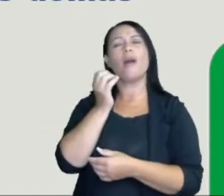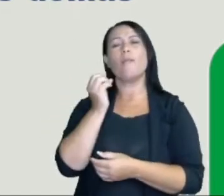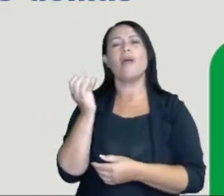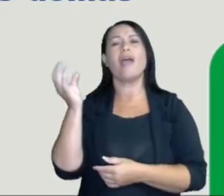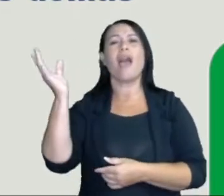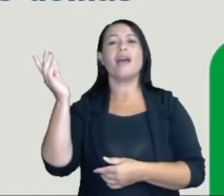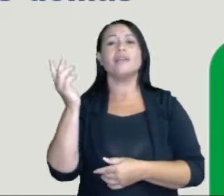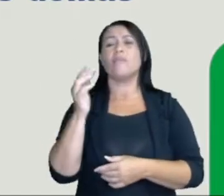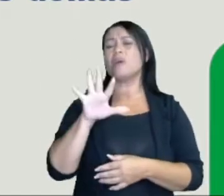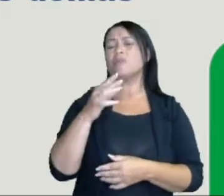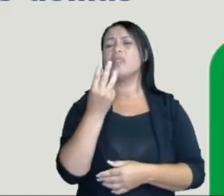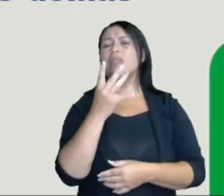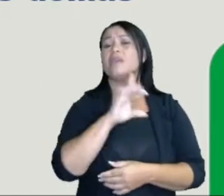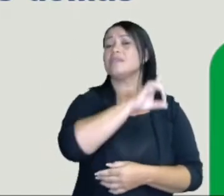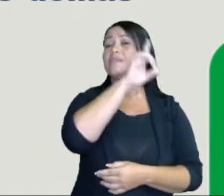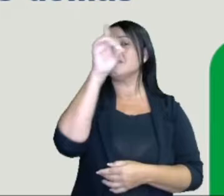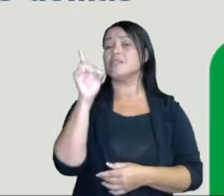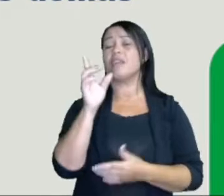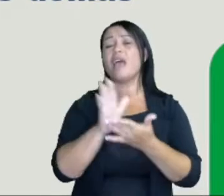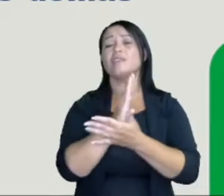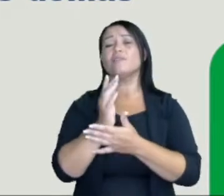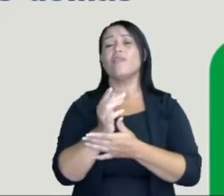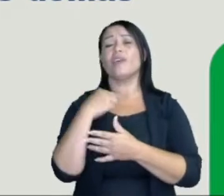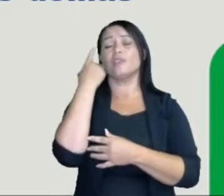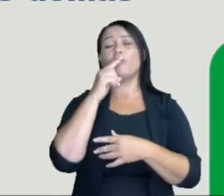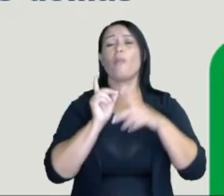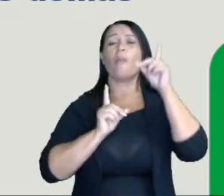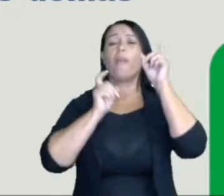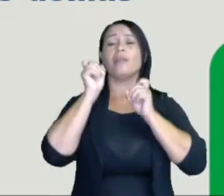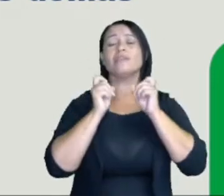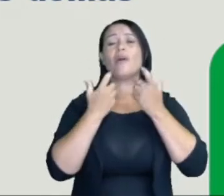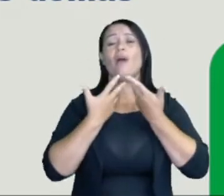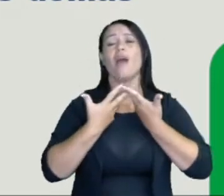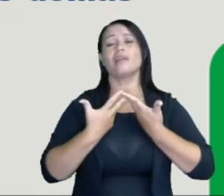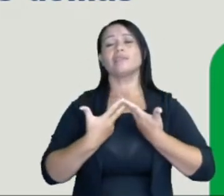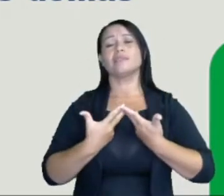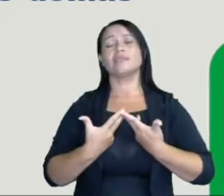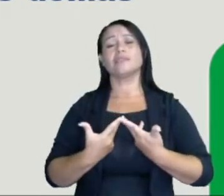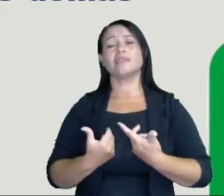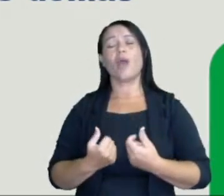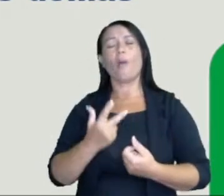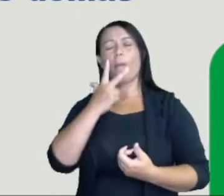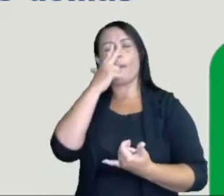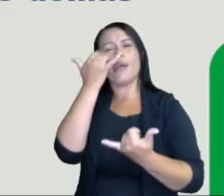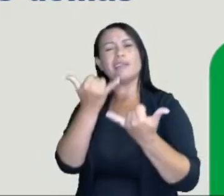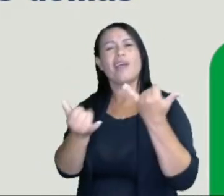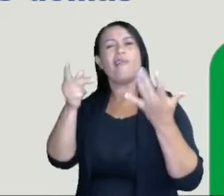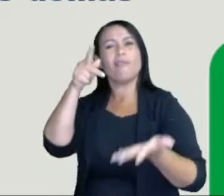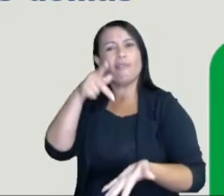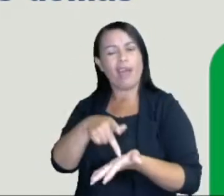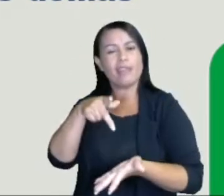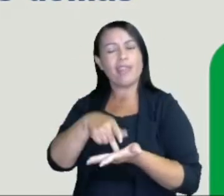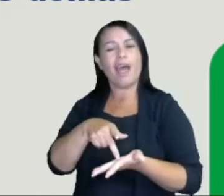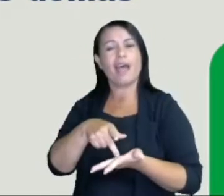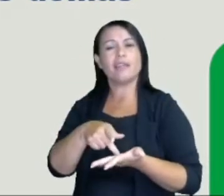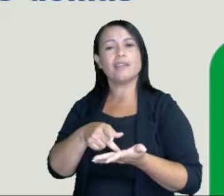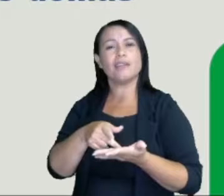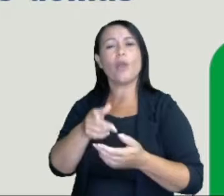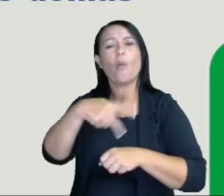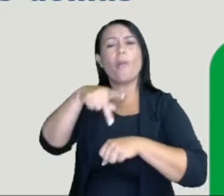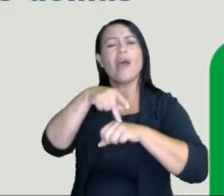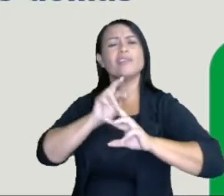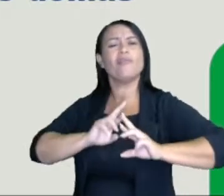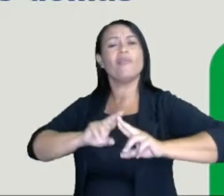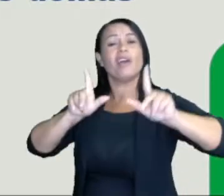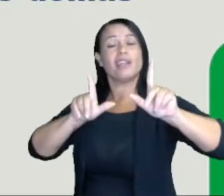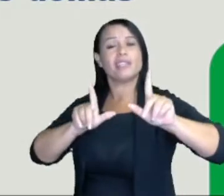de 3 días y expresión de cansancio, como si hubiera permanecido de verdad en algún país extranjero.